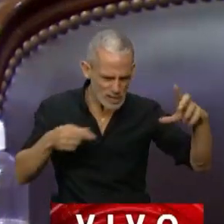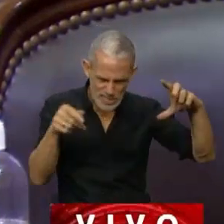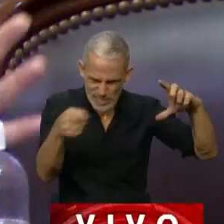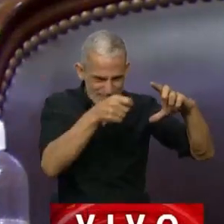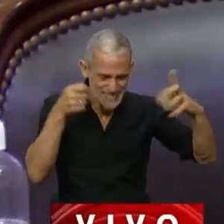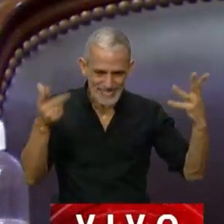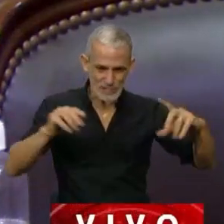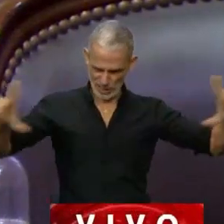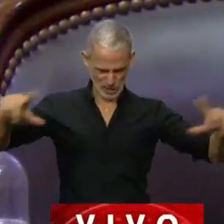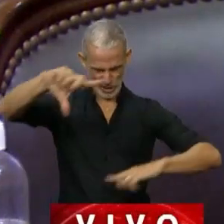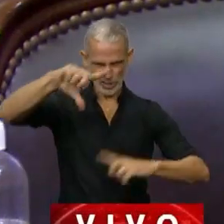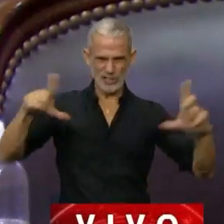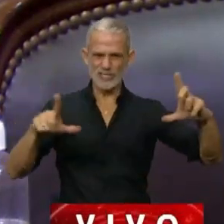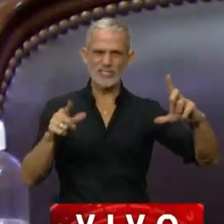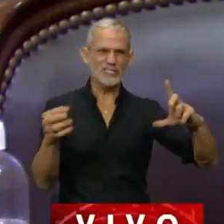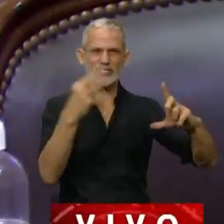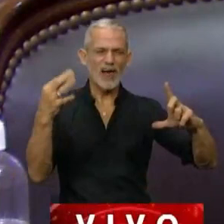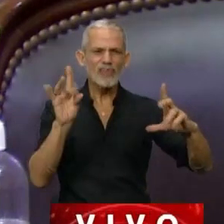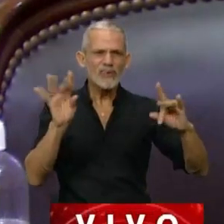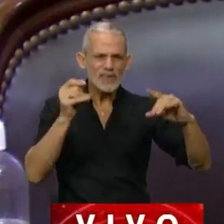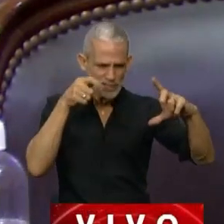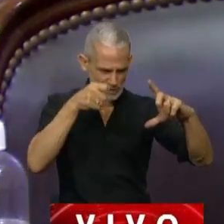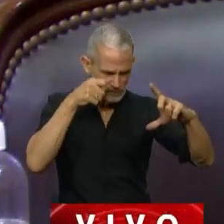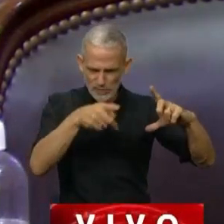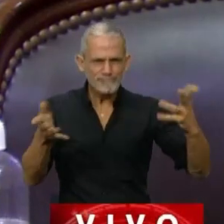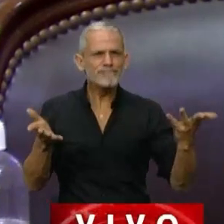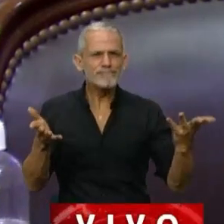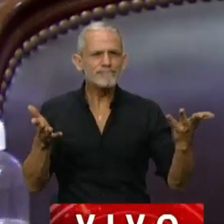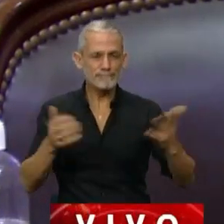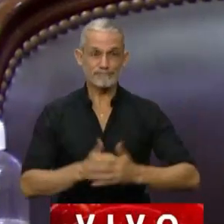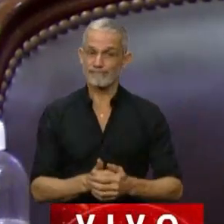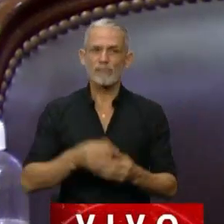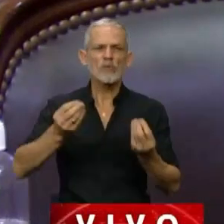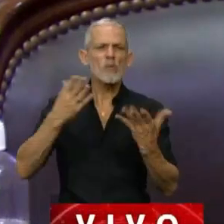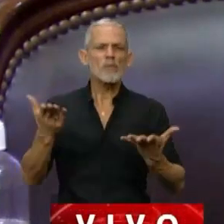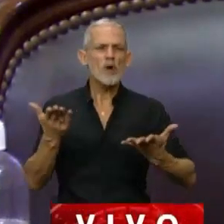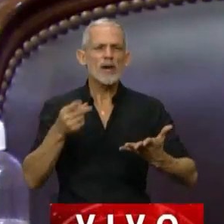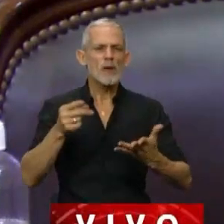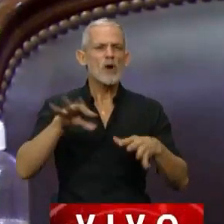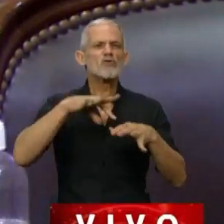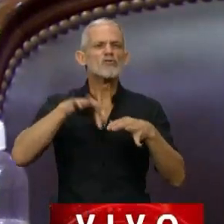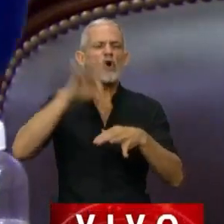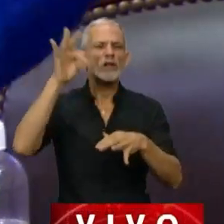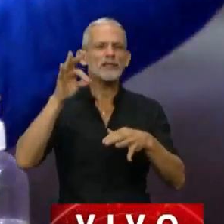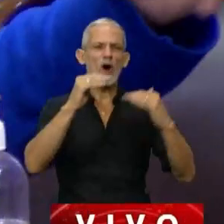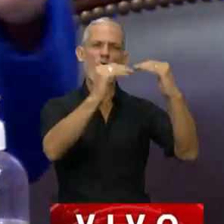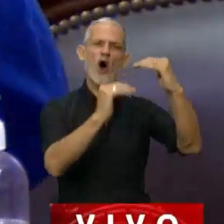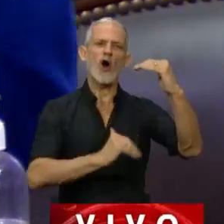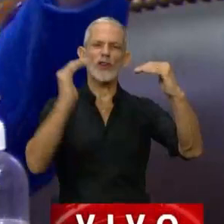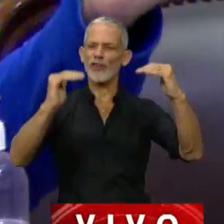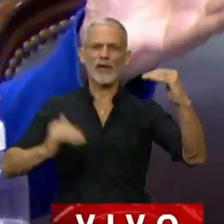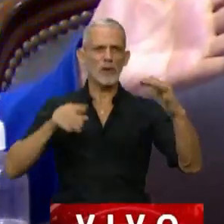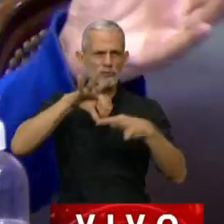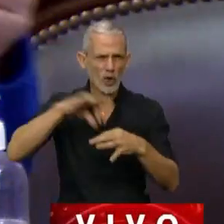ese metro y medio va a ser muy dificultoso. Y después otra cosa, ¿por qué se va a sortear el orden en esa